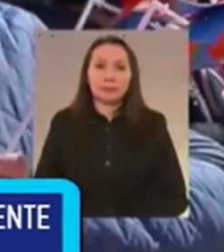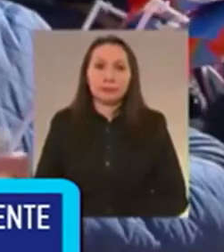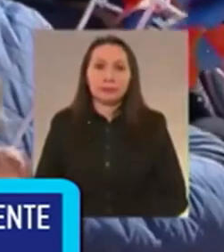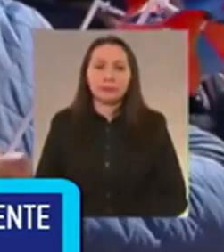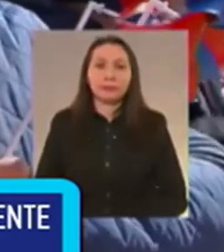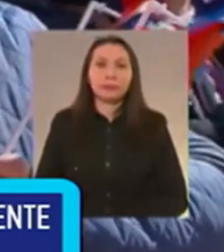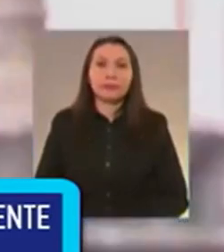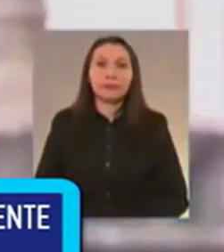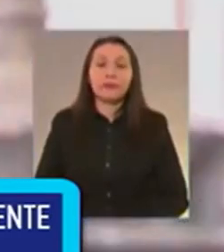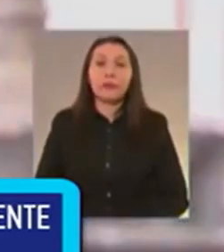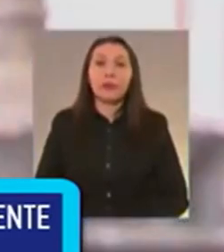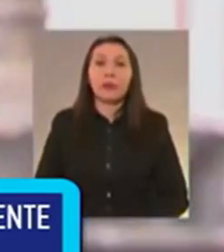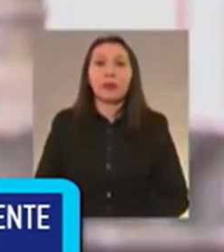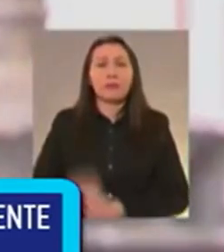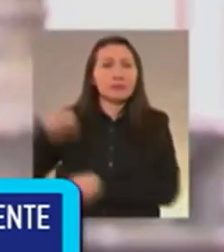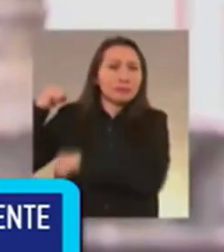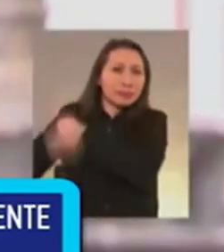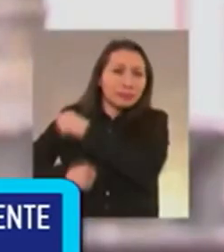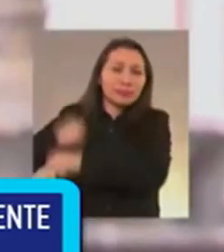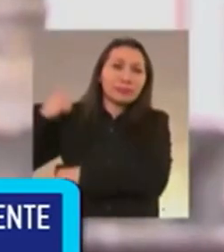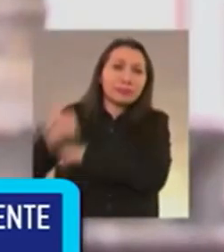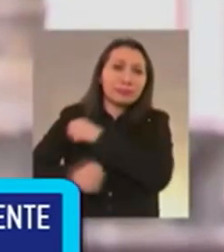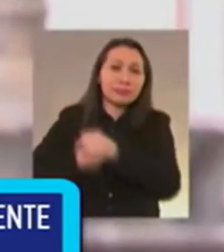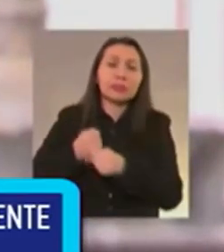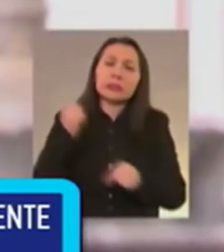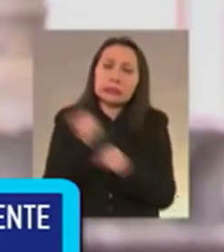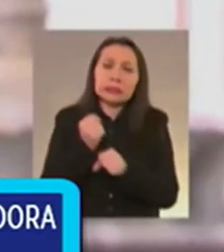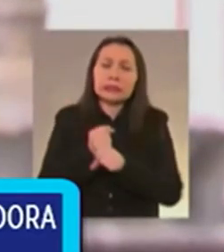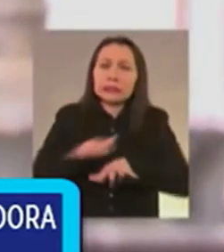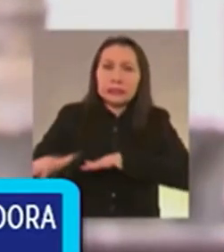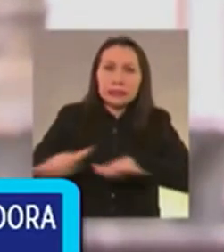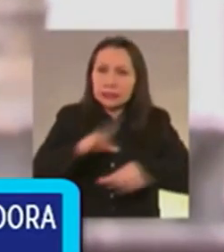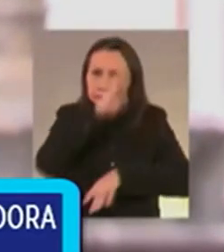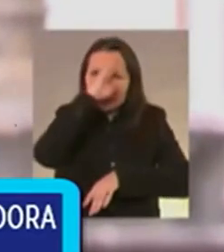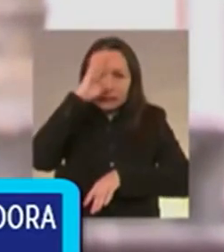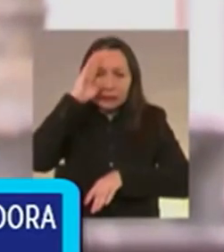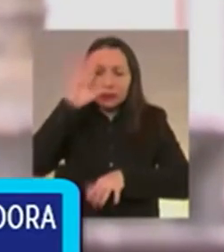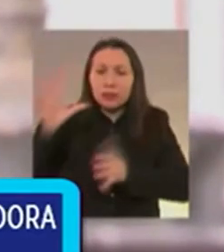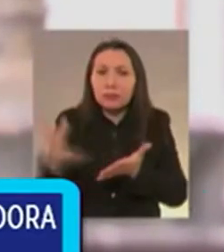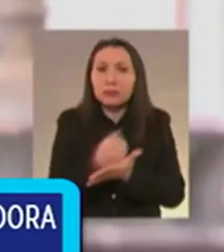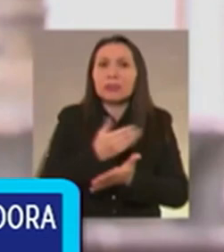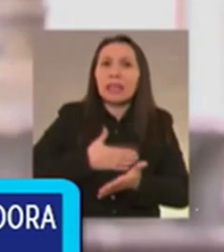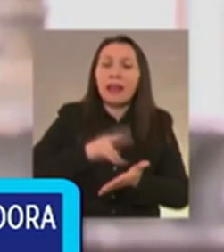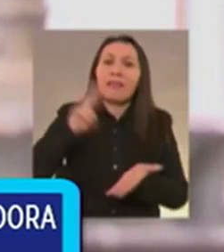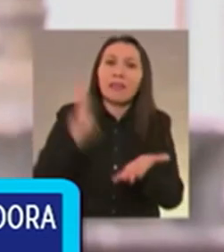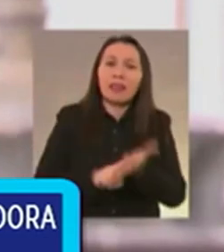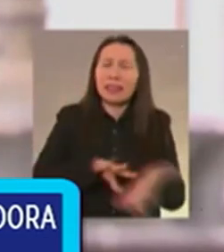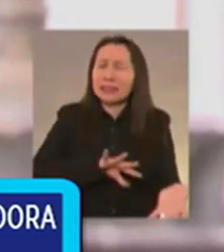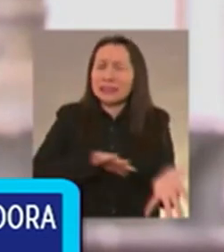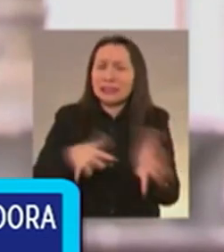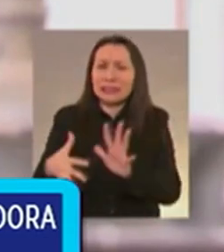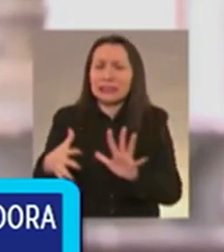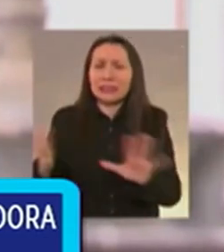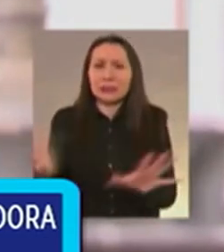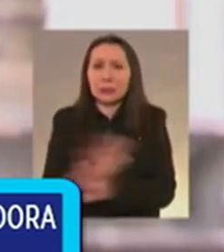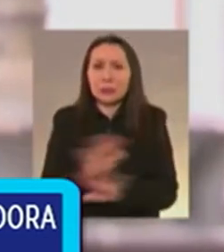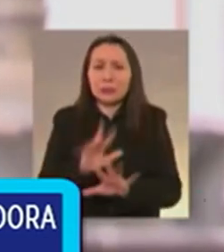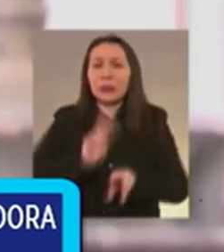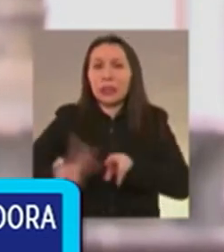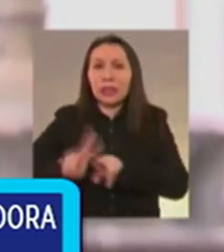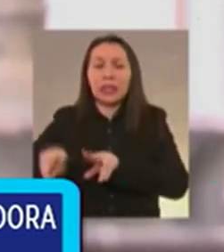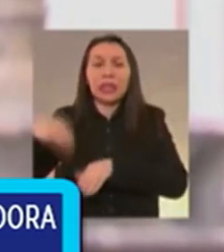A lo largo de estas décadas, hemos trabajado intensamente por obtener la verdad de los atroces crímenes que se cometieron,